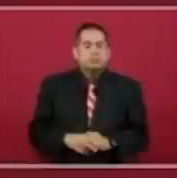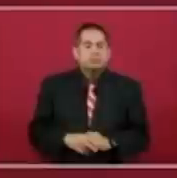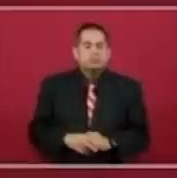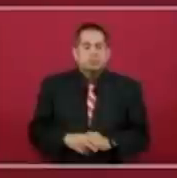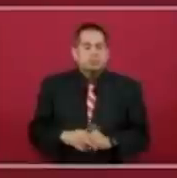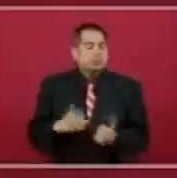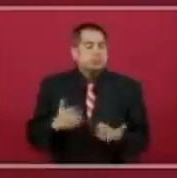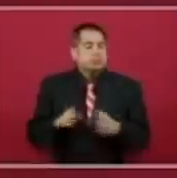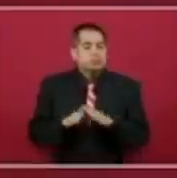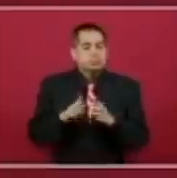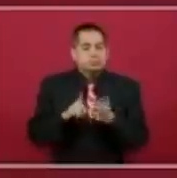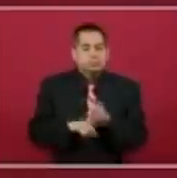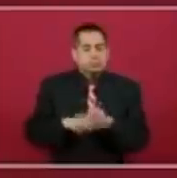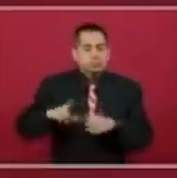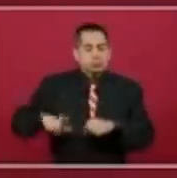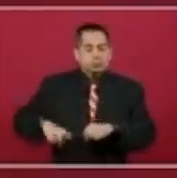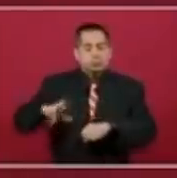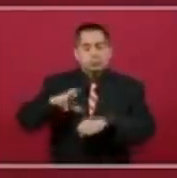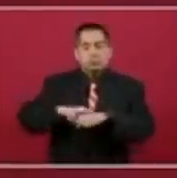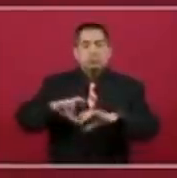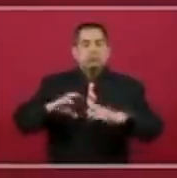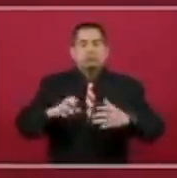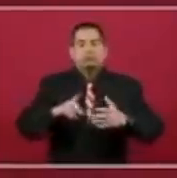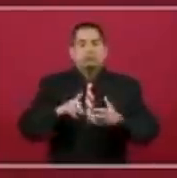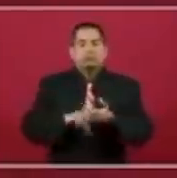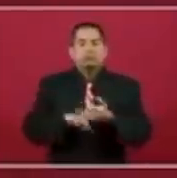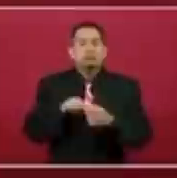en el caso de los gobernadores,